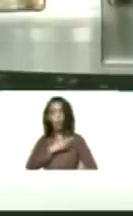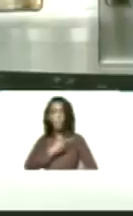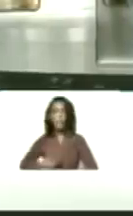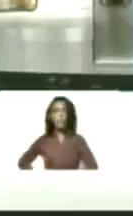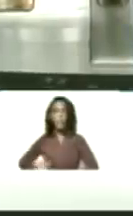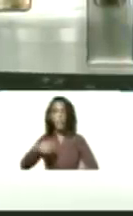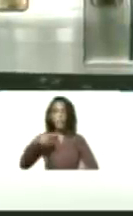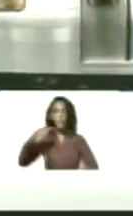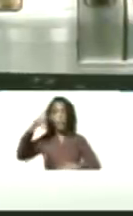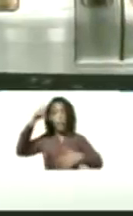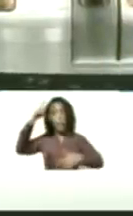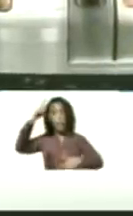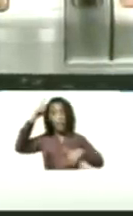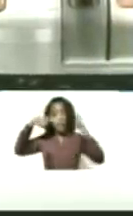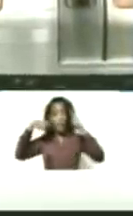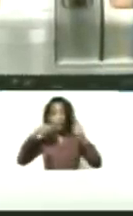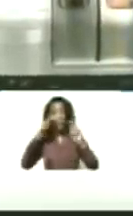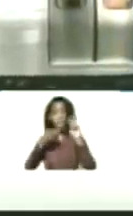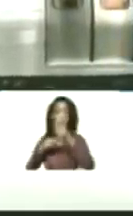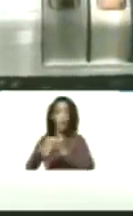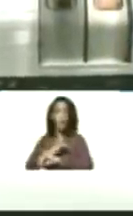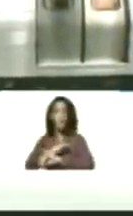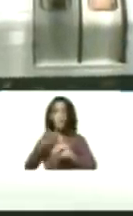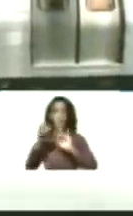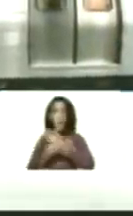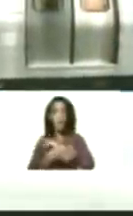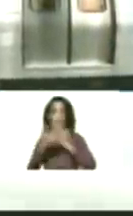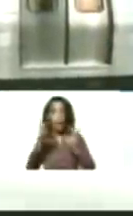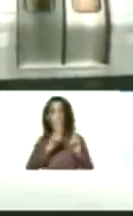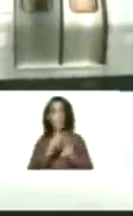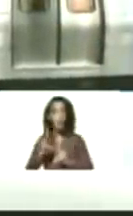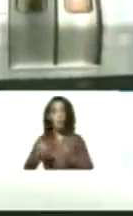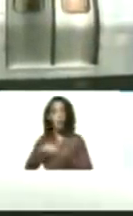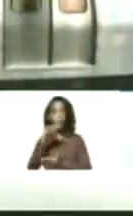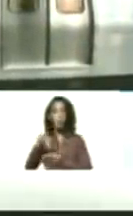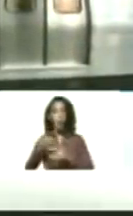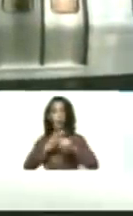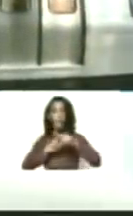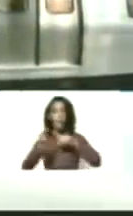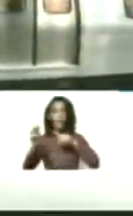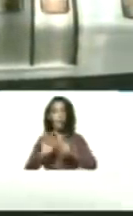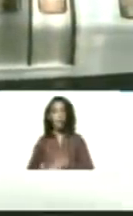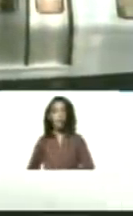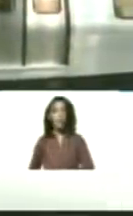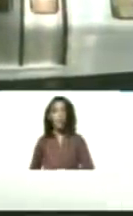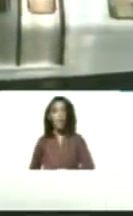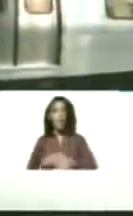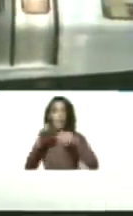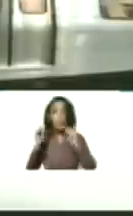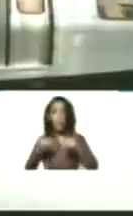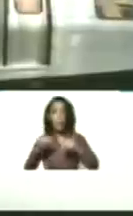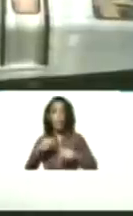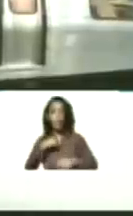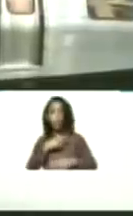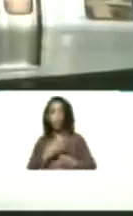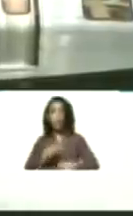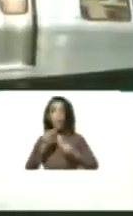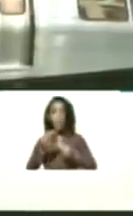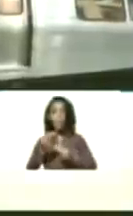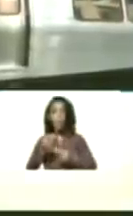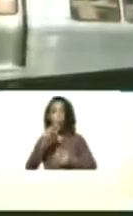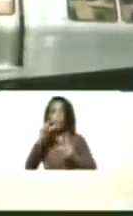Chávez Frías, que fue ver culminado el Plan Nacional Ferroviario. Desde acá le damos nuestra palabra de